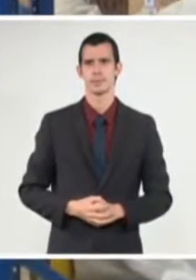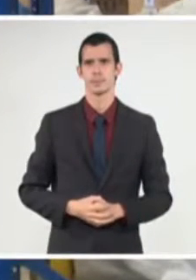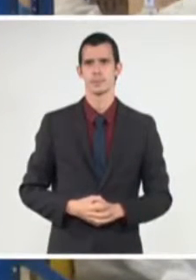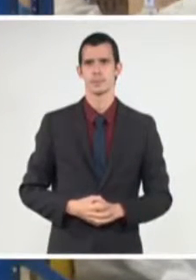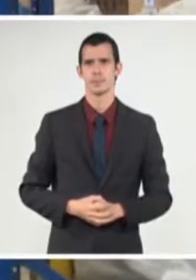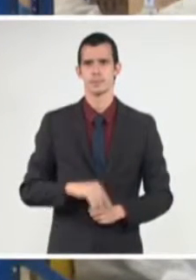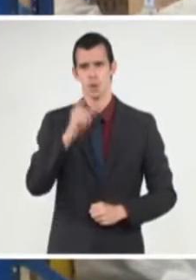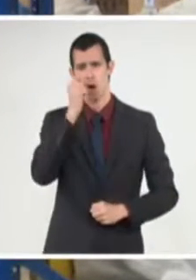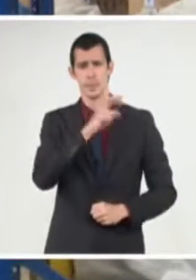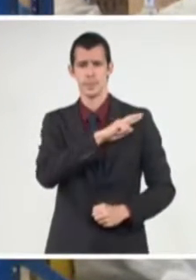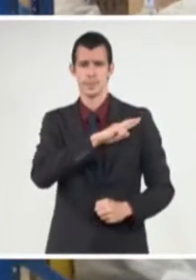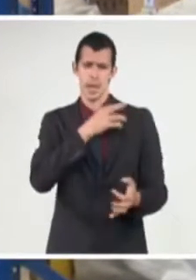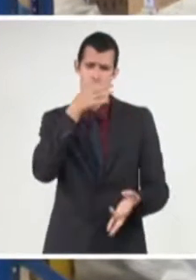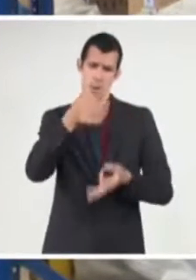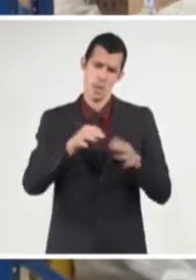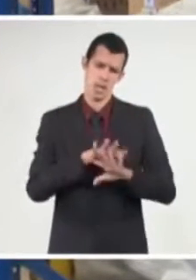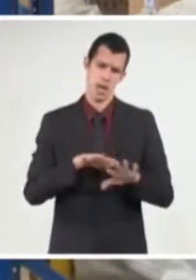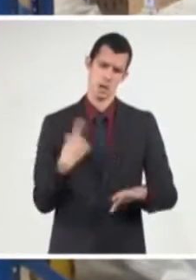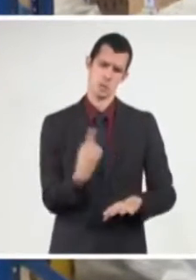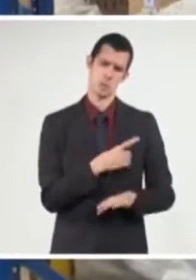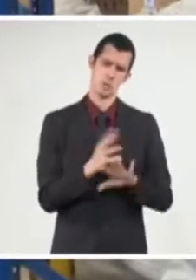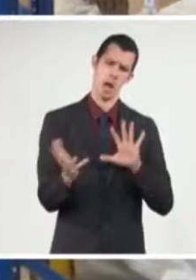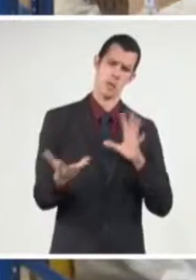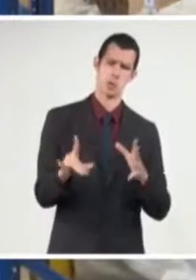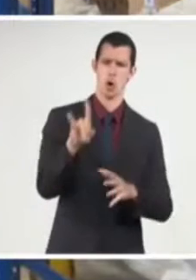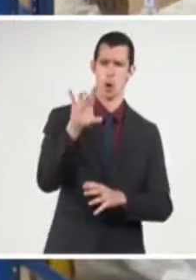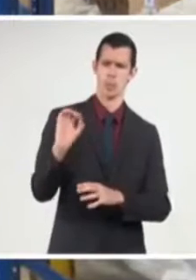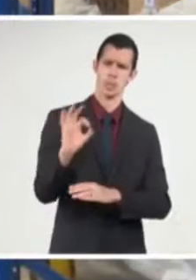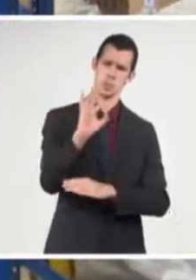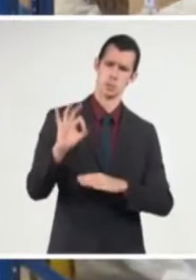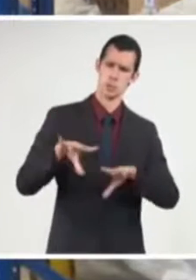de un 90% de la distribución de los módulos